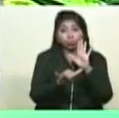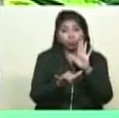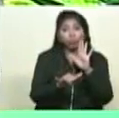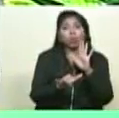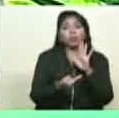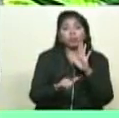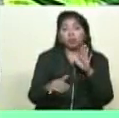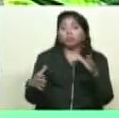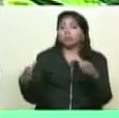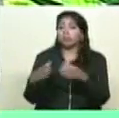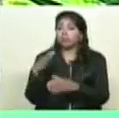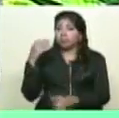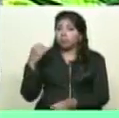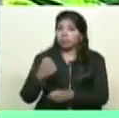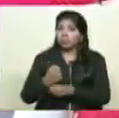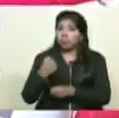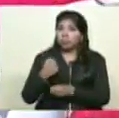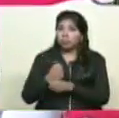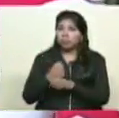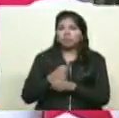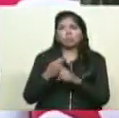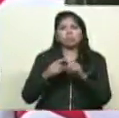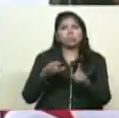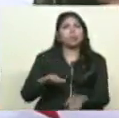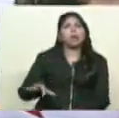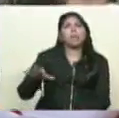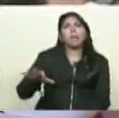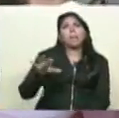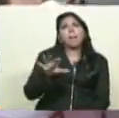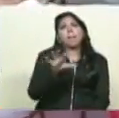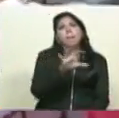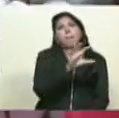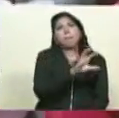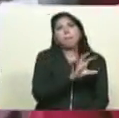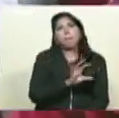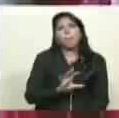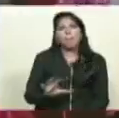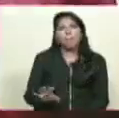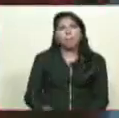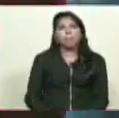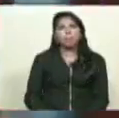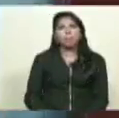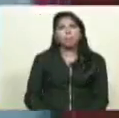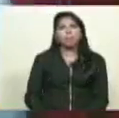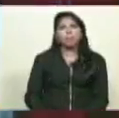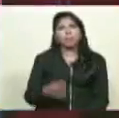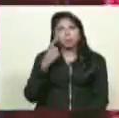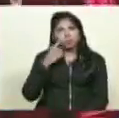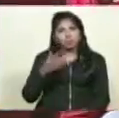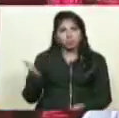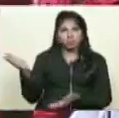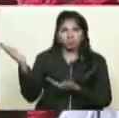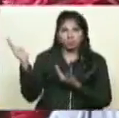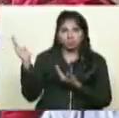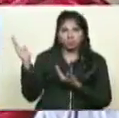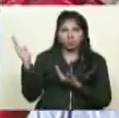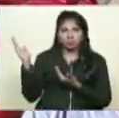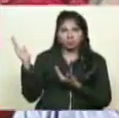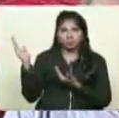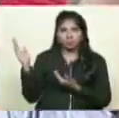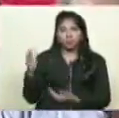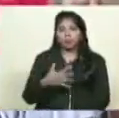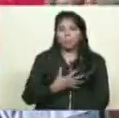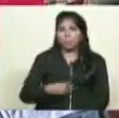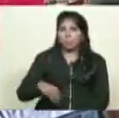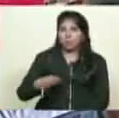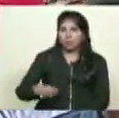obrera de los distintos estados del país. Saludo al camarada Francisco Torrealba, presidente de la